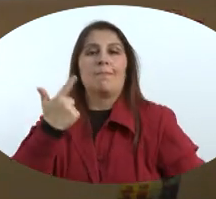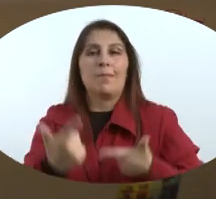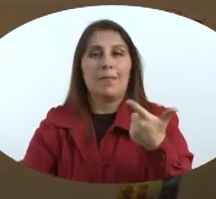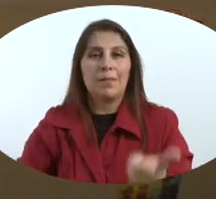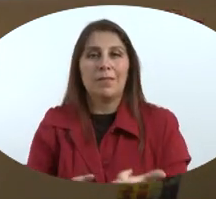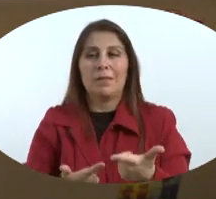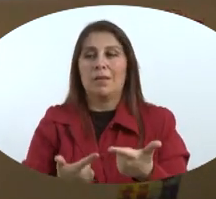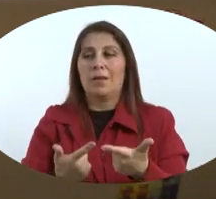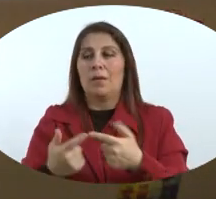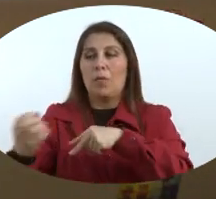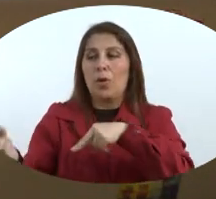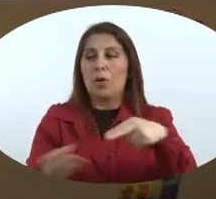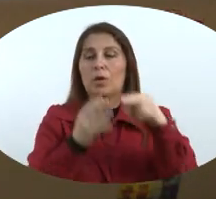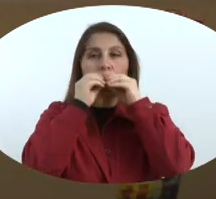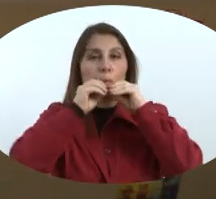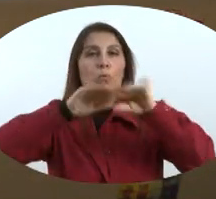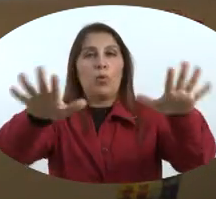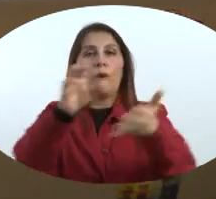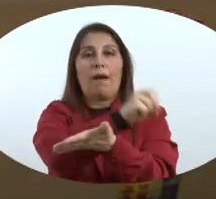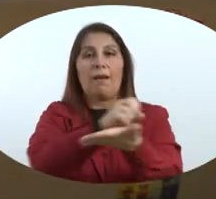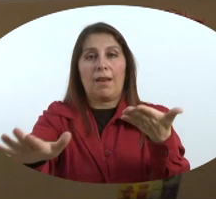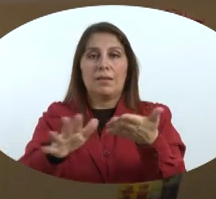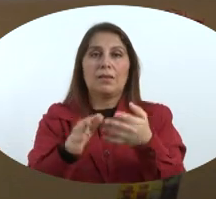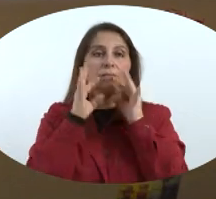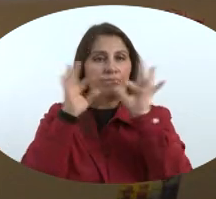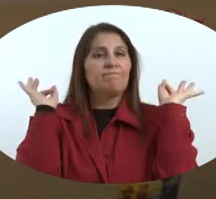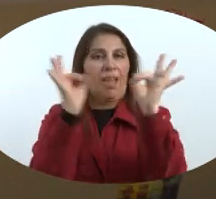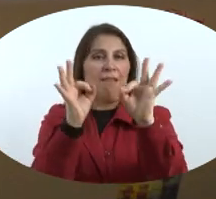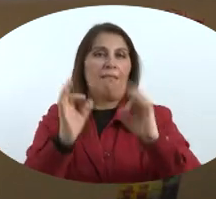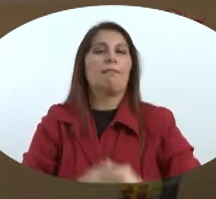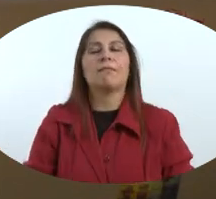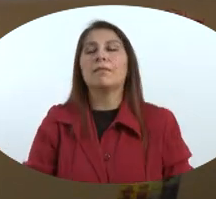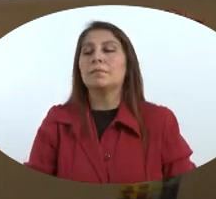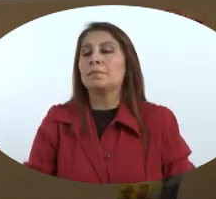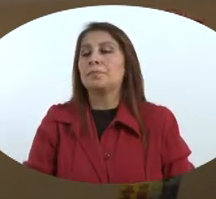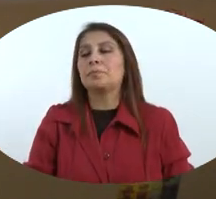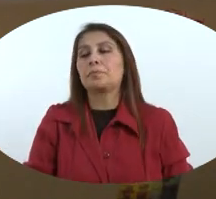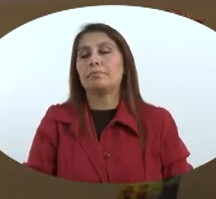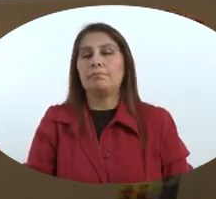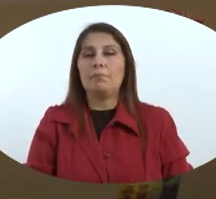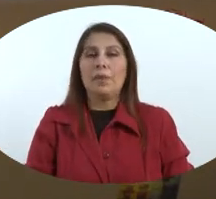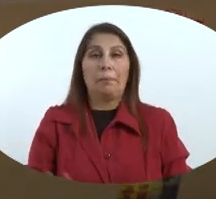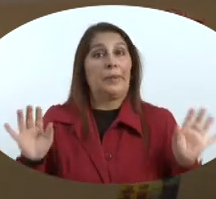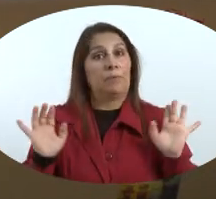pública gratuita y de calidad bueno